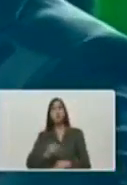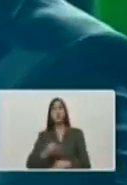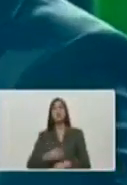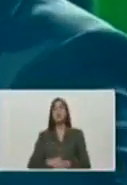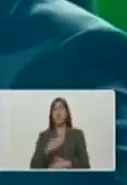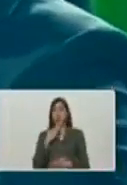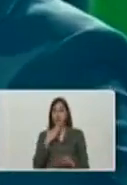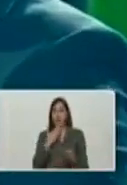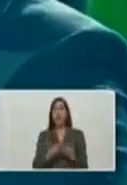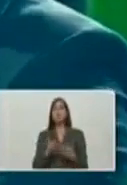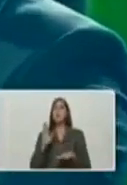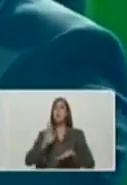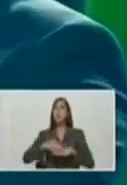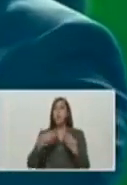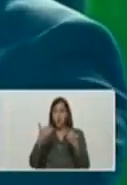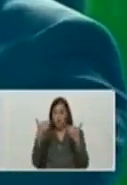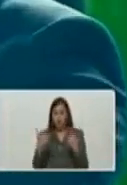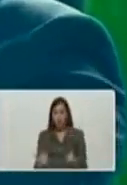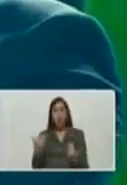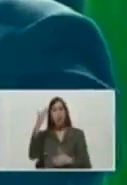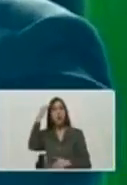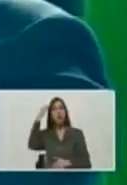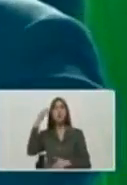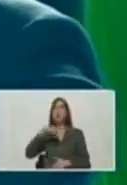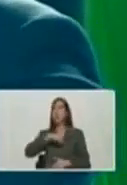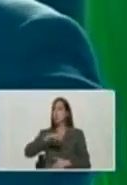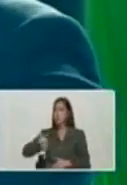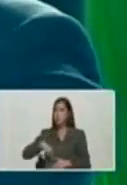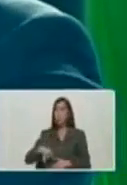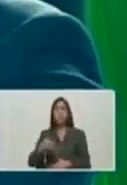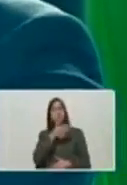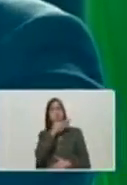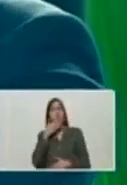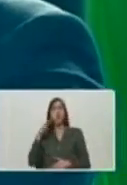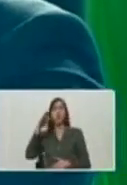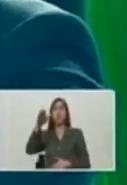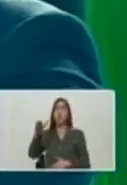Gracias, porque a partir de este momento sé que lo mejor está por venir.